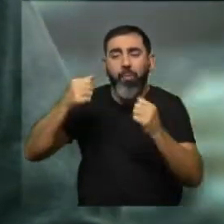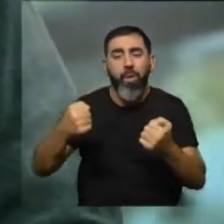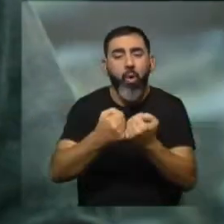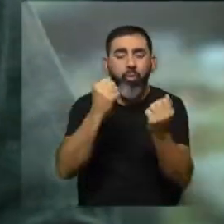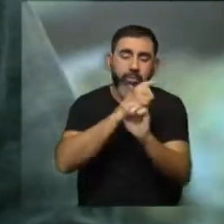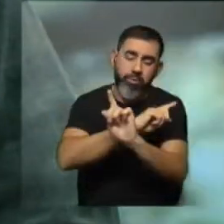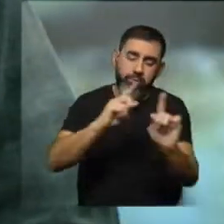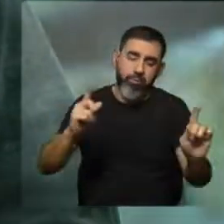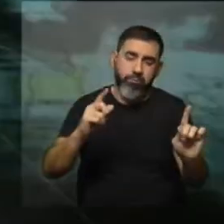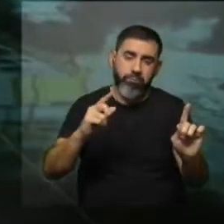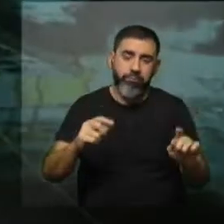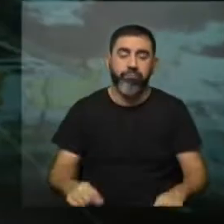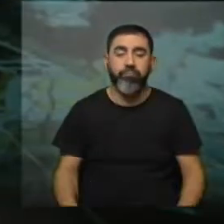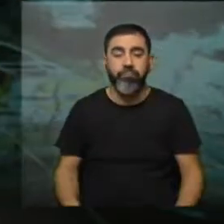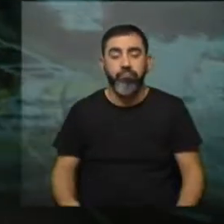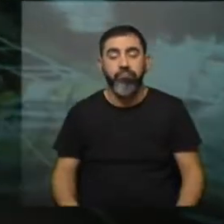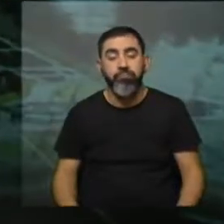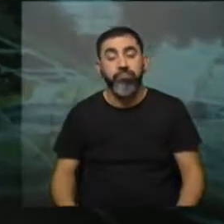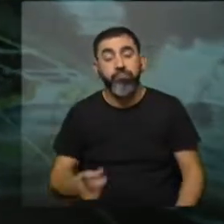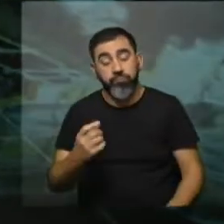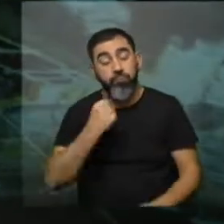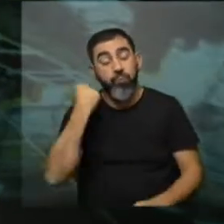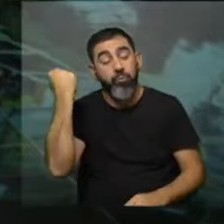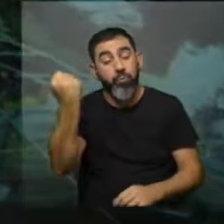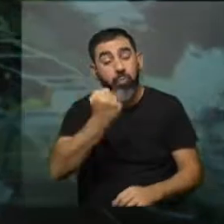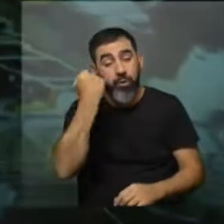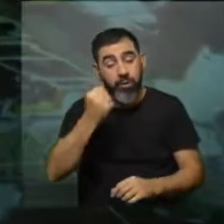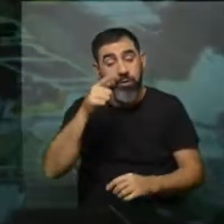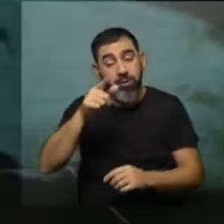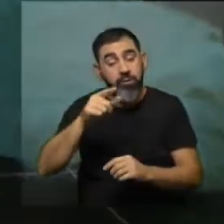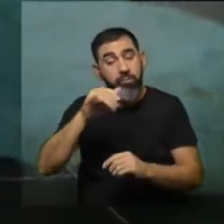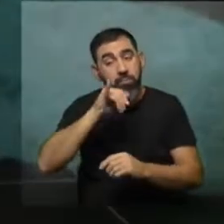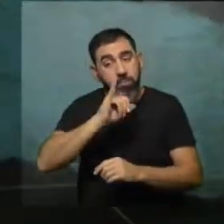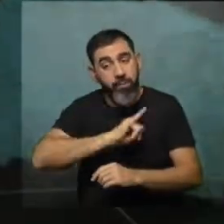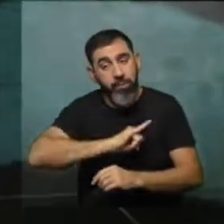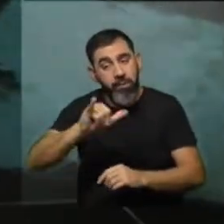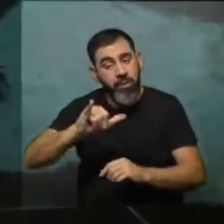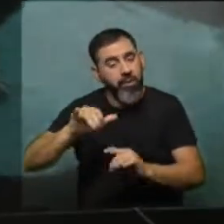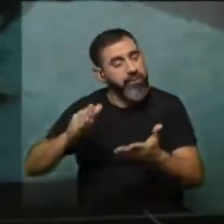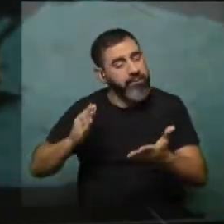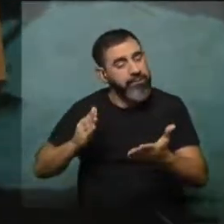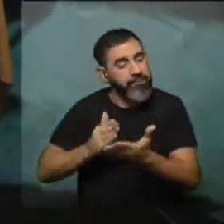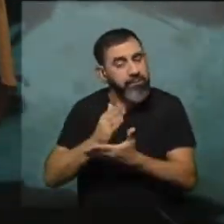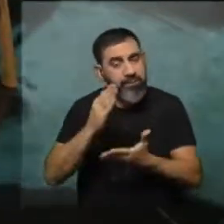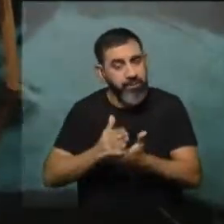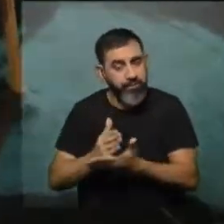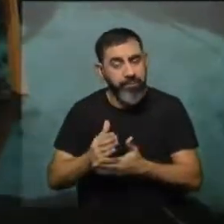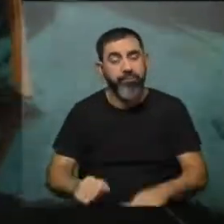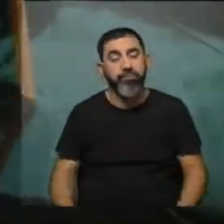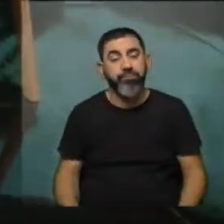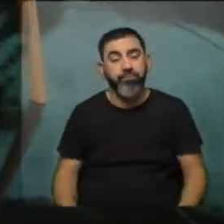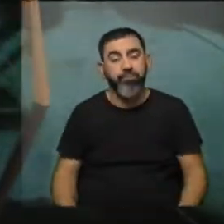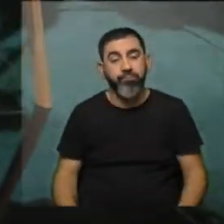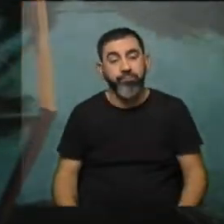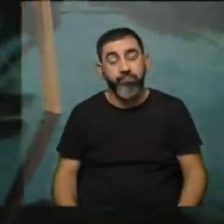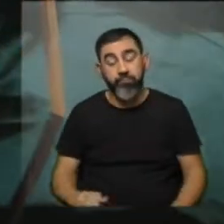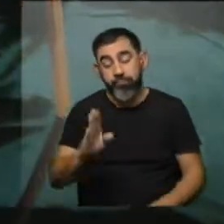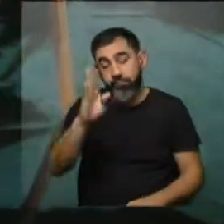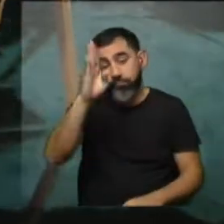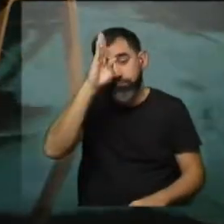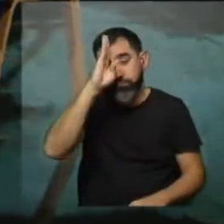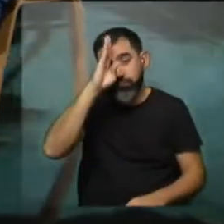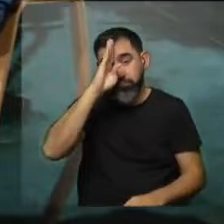Por lo tanto, es importante que este tipo de mensajes sean continuos. O sea, uno de los aprendizajes de